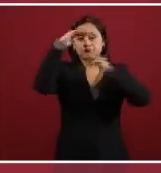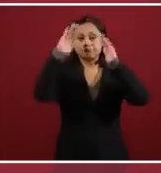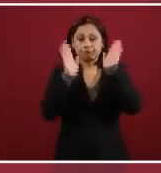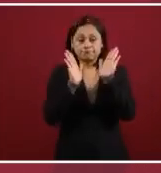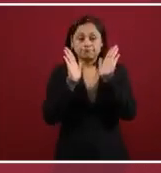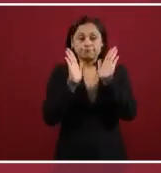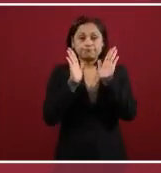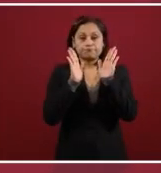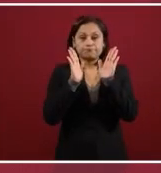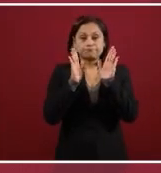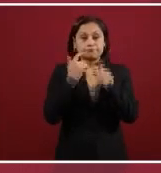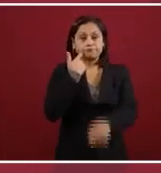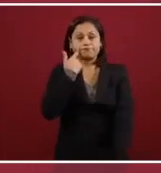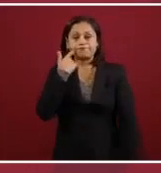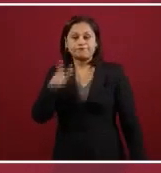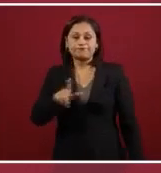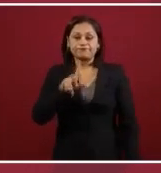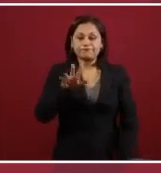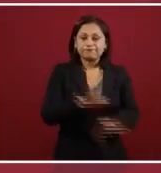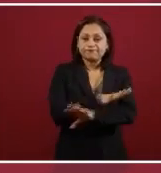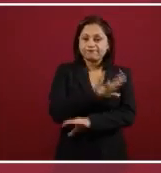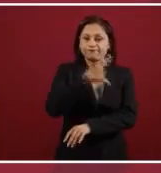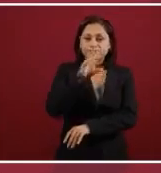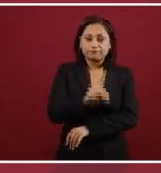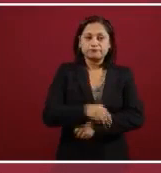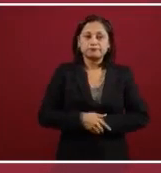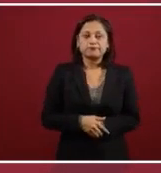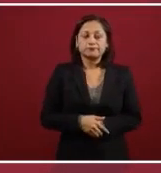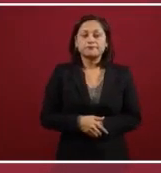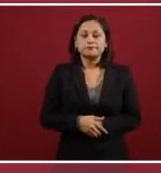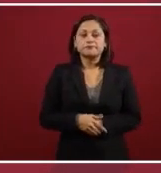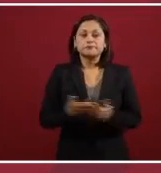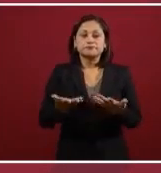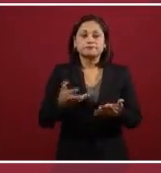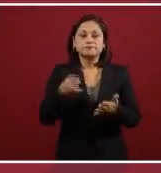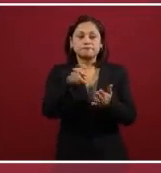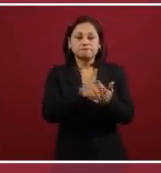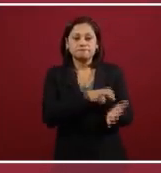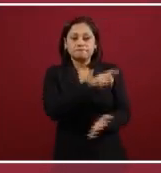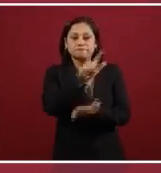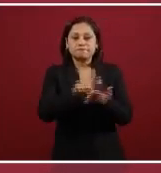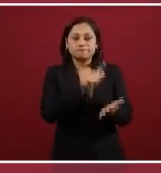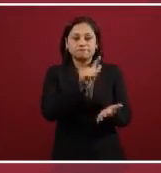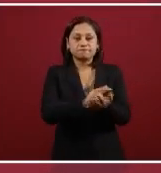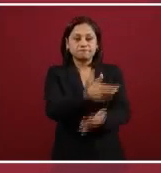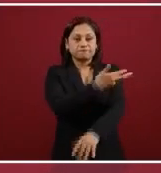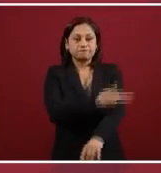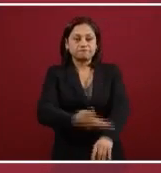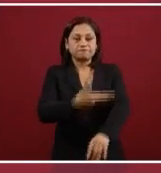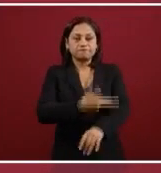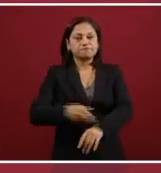se oponían a los cambios, a las reformas.